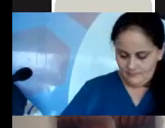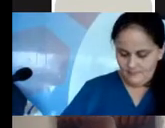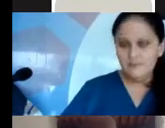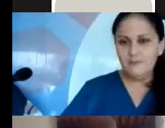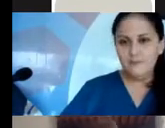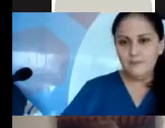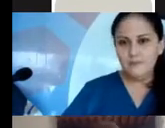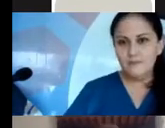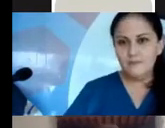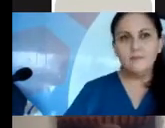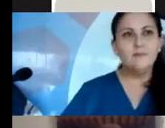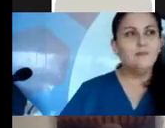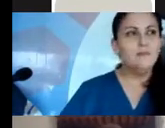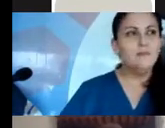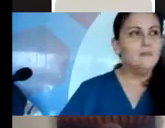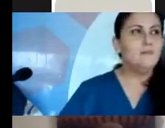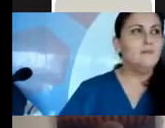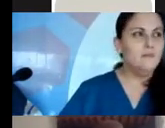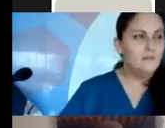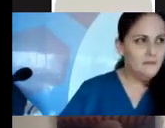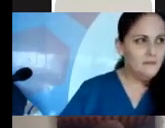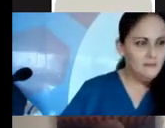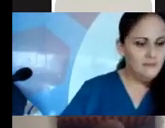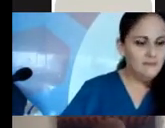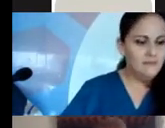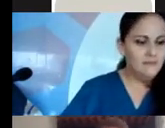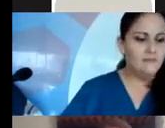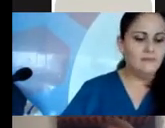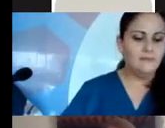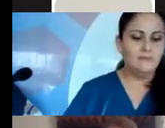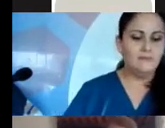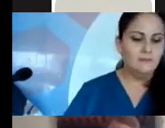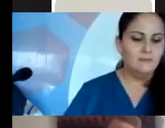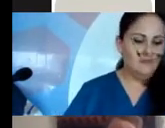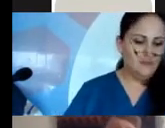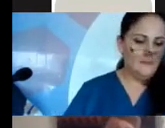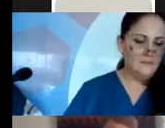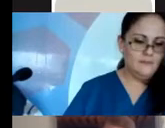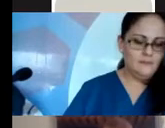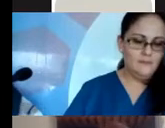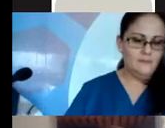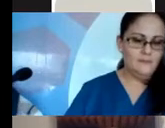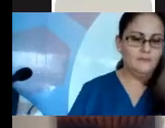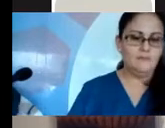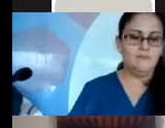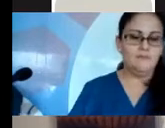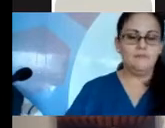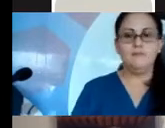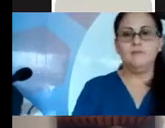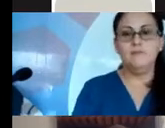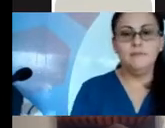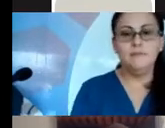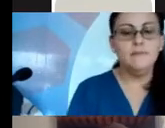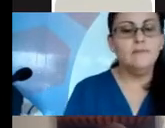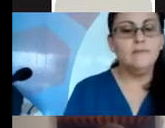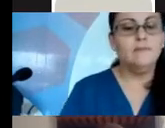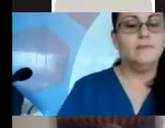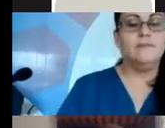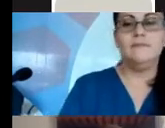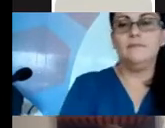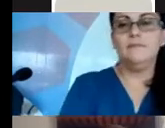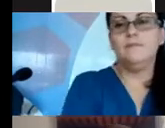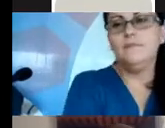ancho del cinturón pélvico para no tener que dar tanta fuerza al sujeto. Debe ser conducida